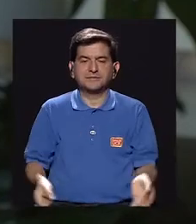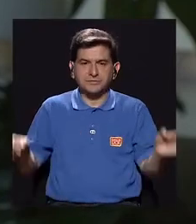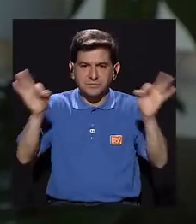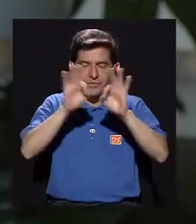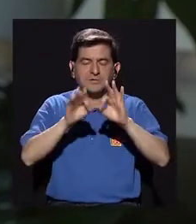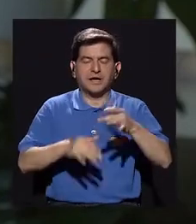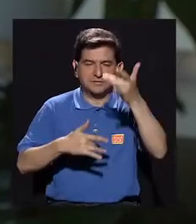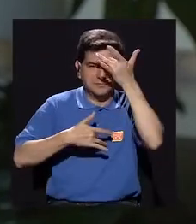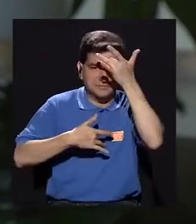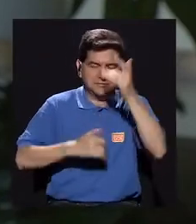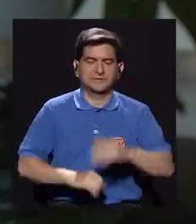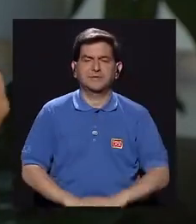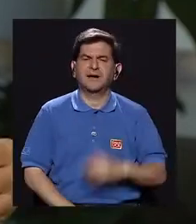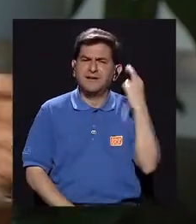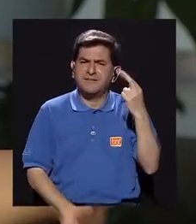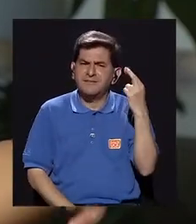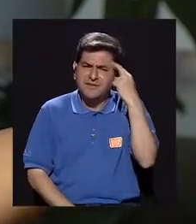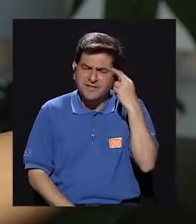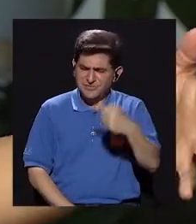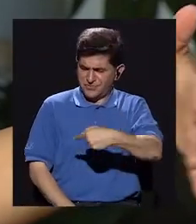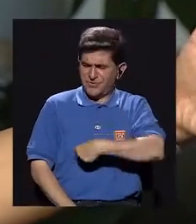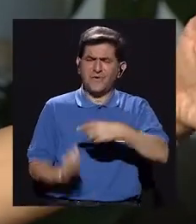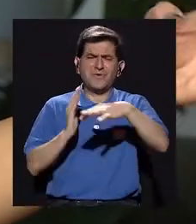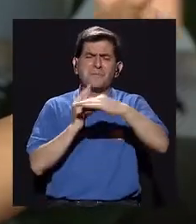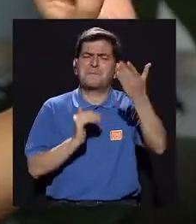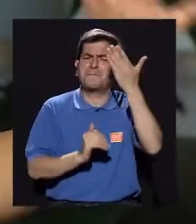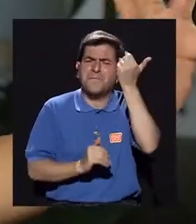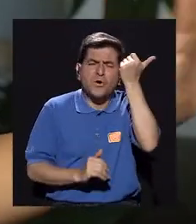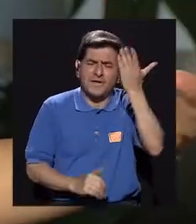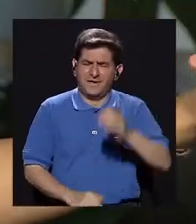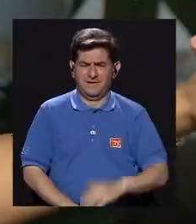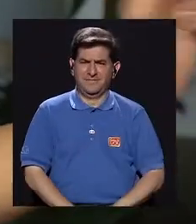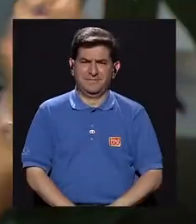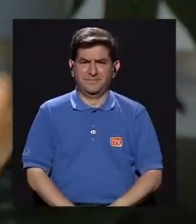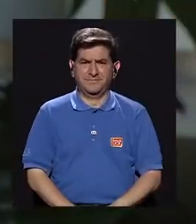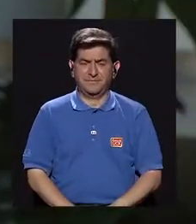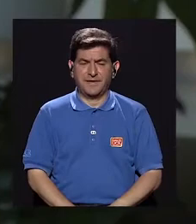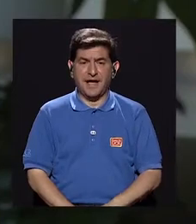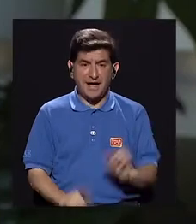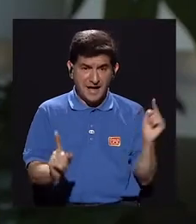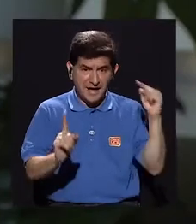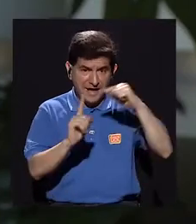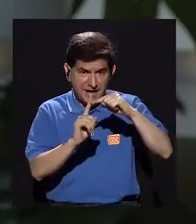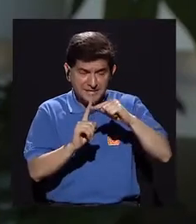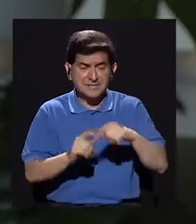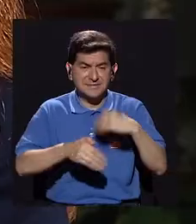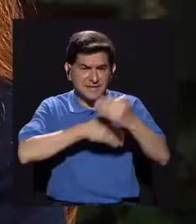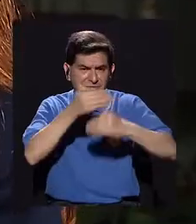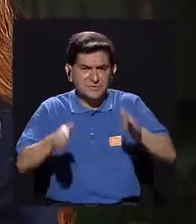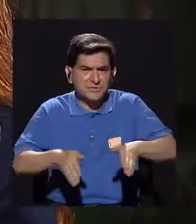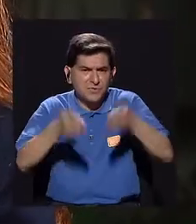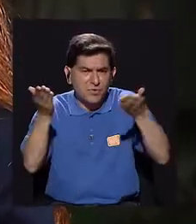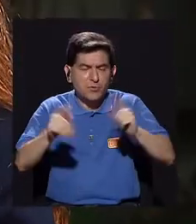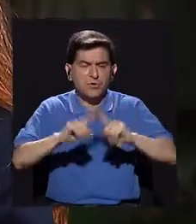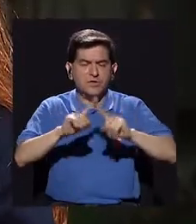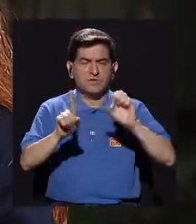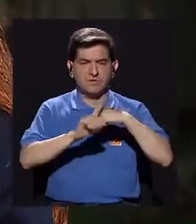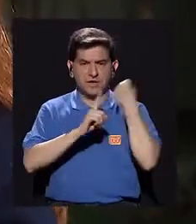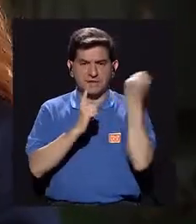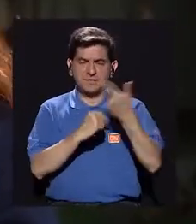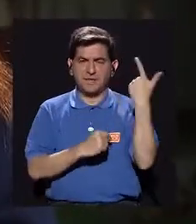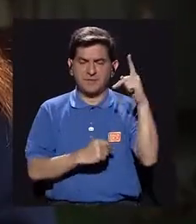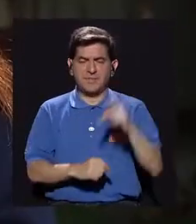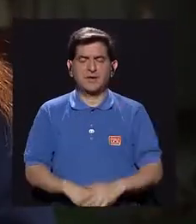enfermedad. Doctora, ¿a qué se debe el hígado graso? O sea, ¿cómo llegamos a eso? ¿Cómo llegamos a esto? Bueno, hay varios factores de